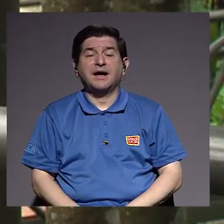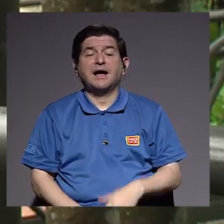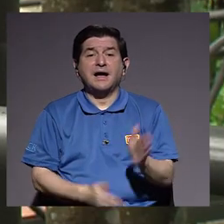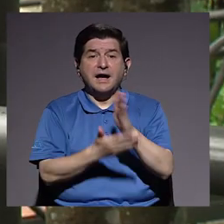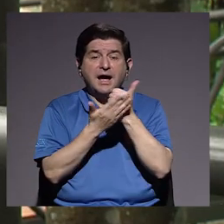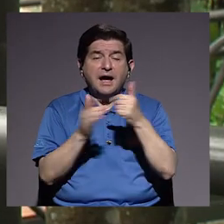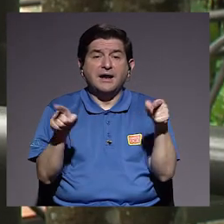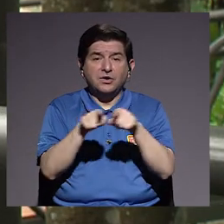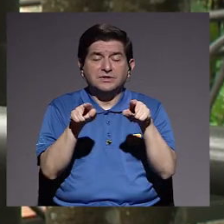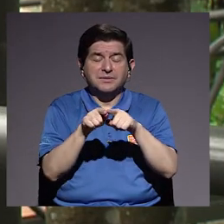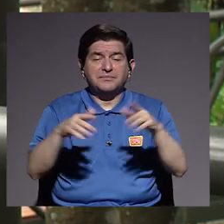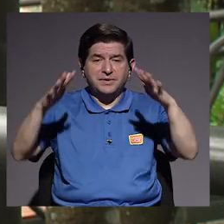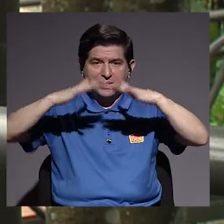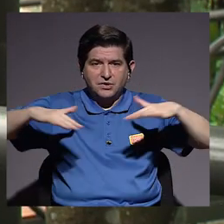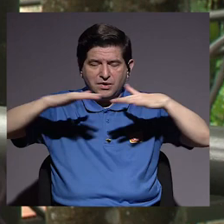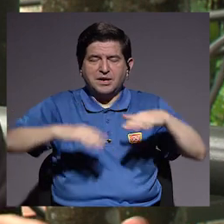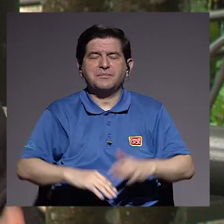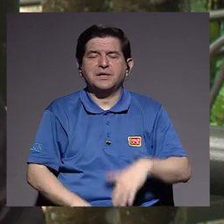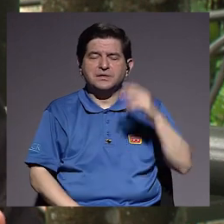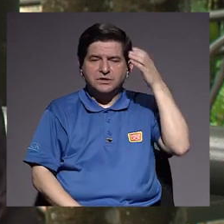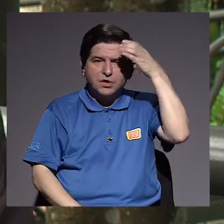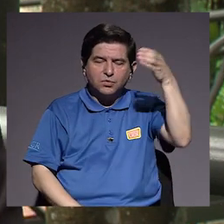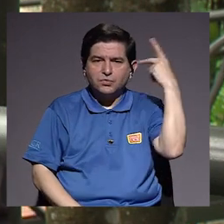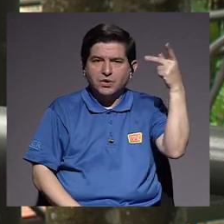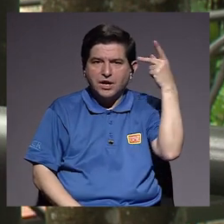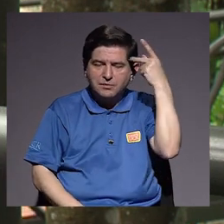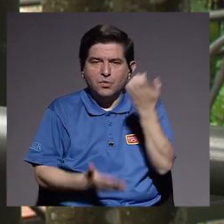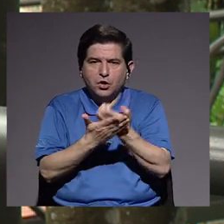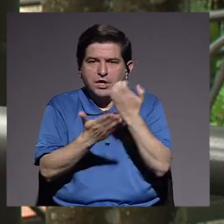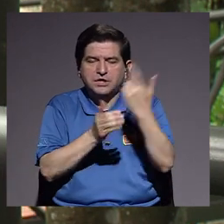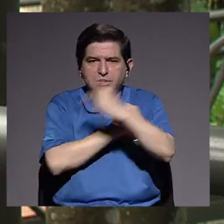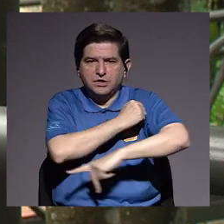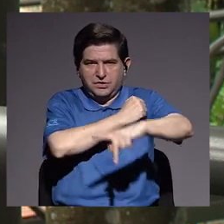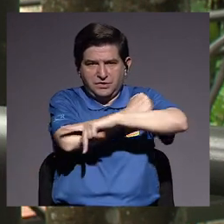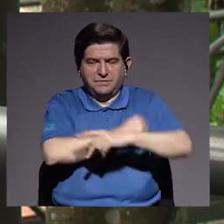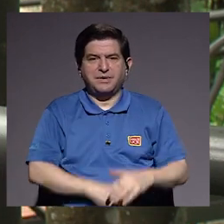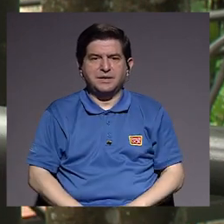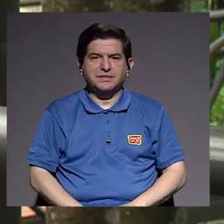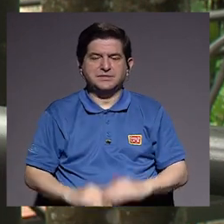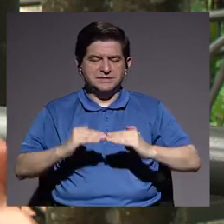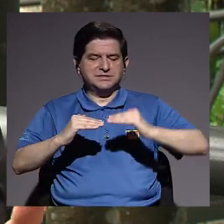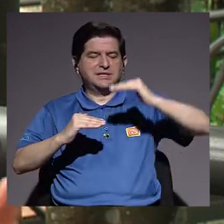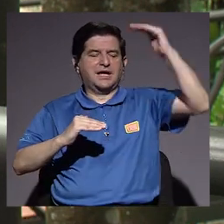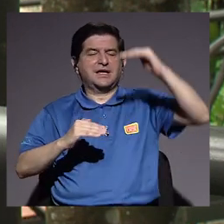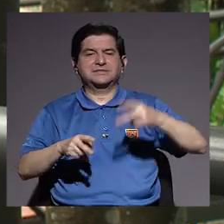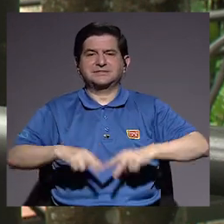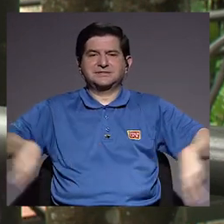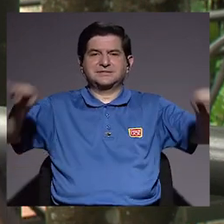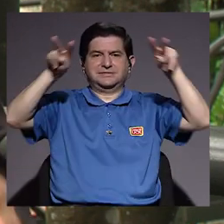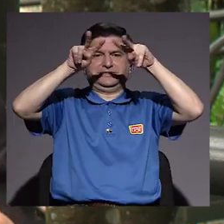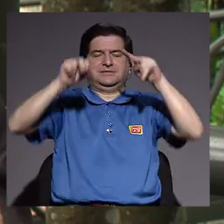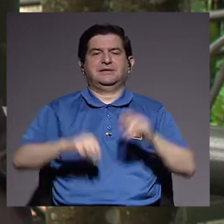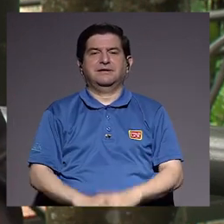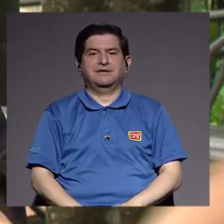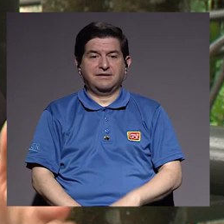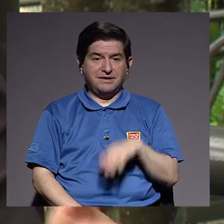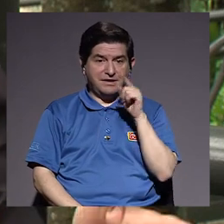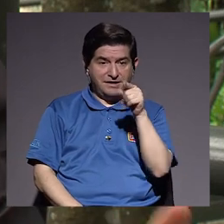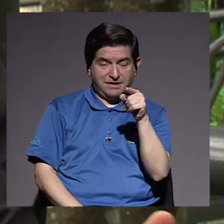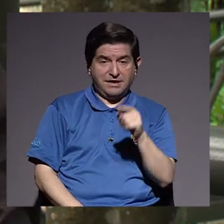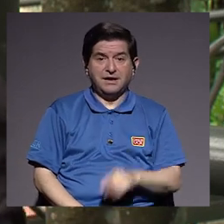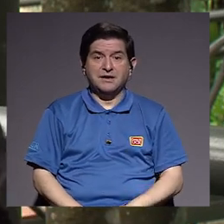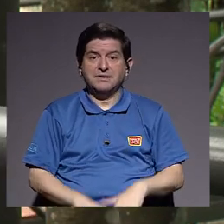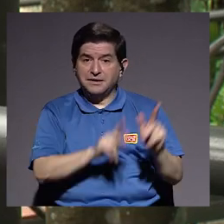hay que comprender algo con el ambiente cultural, político y económico del país, digamos, que hay, digamos, una escala de valores, y esos valores básicamente